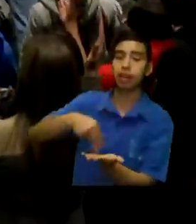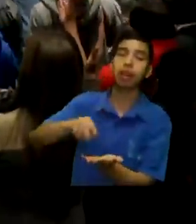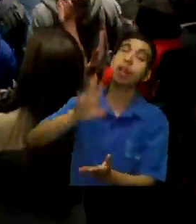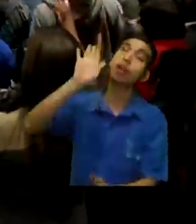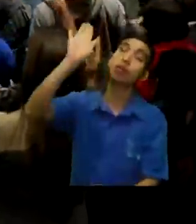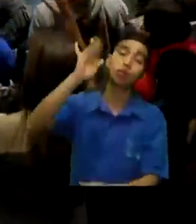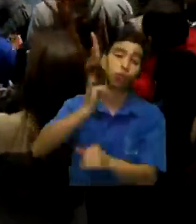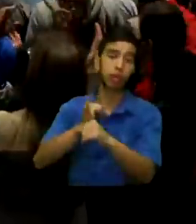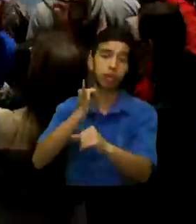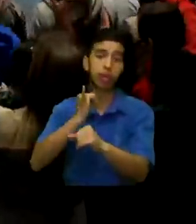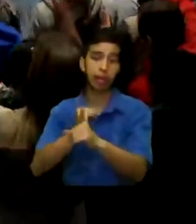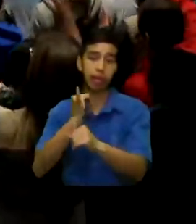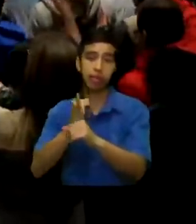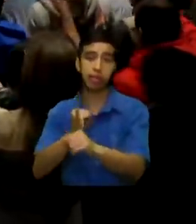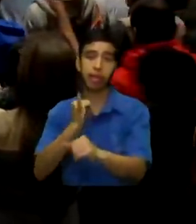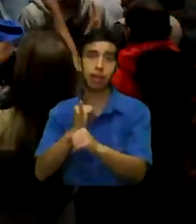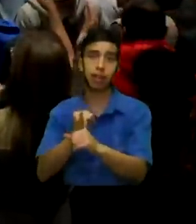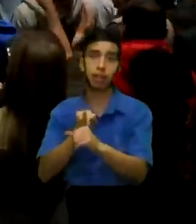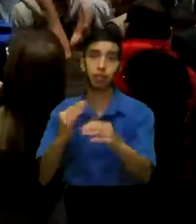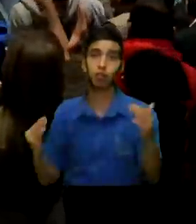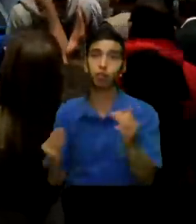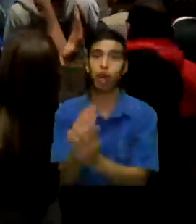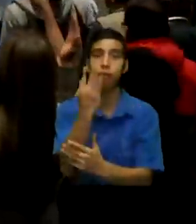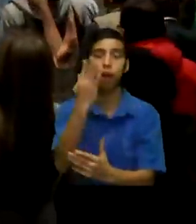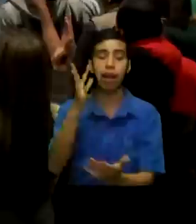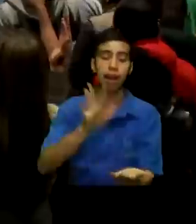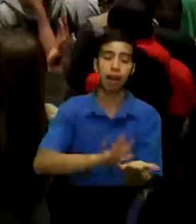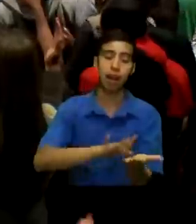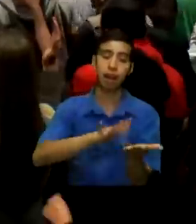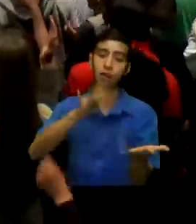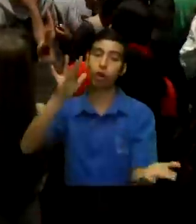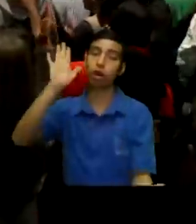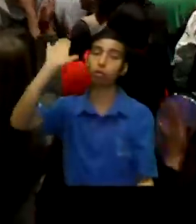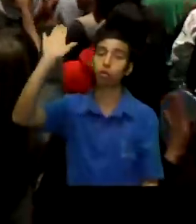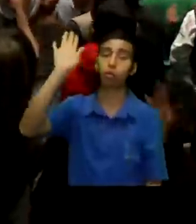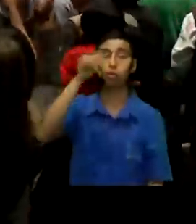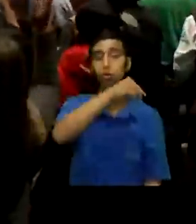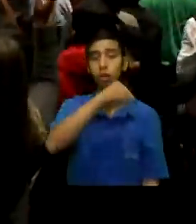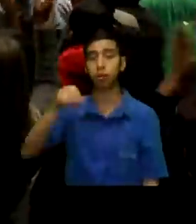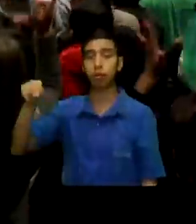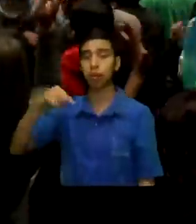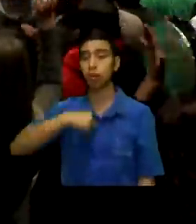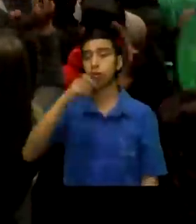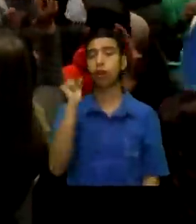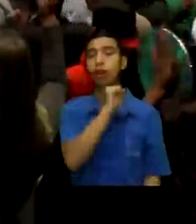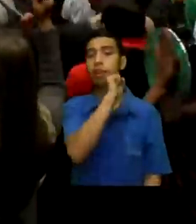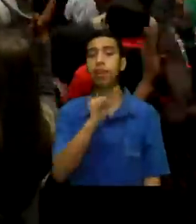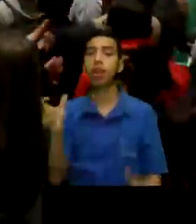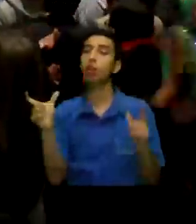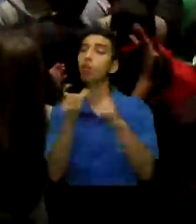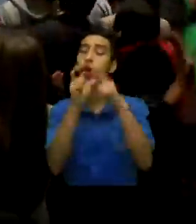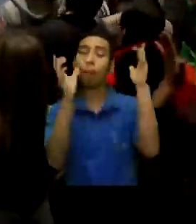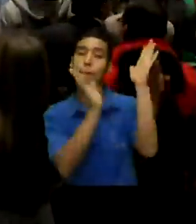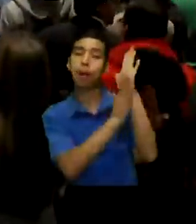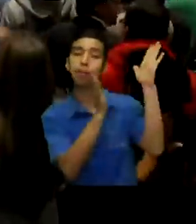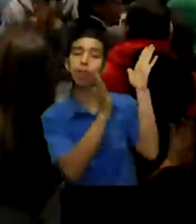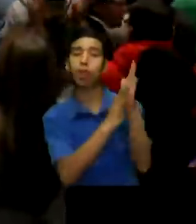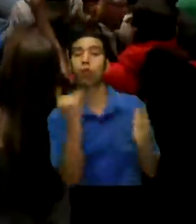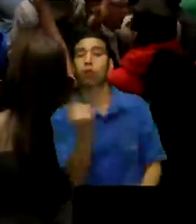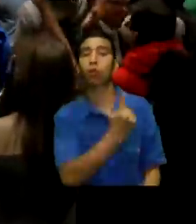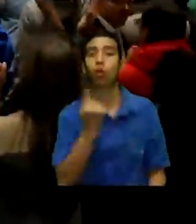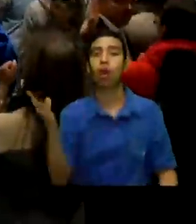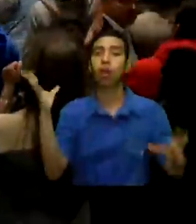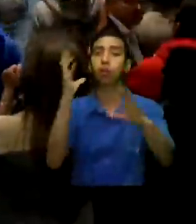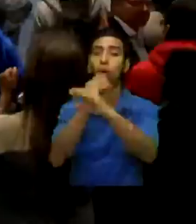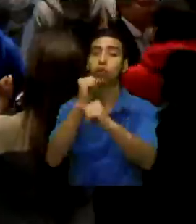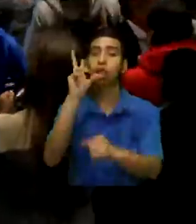redimido. La gloria de tu nombre cantaré con el pandero y